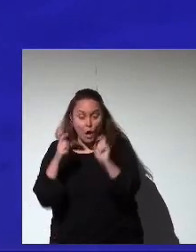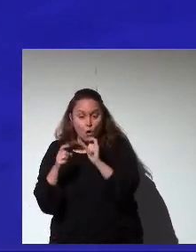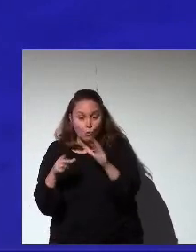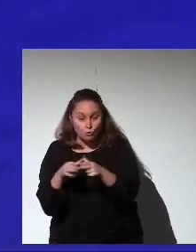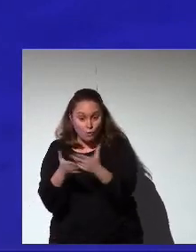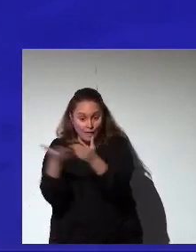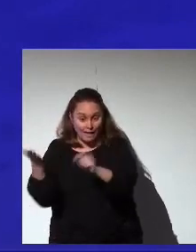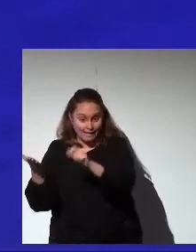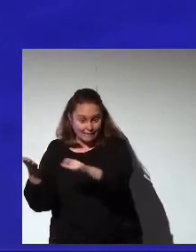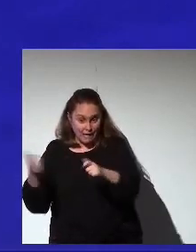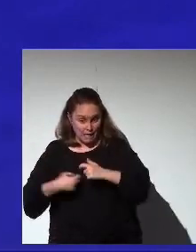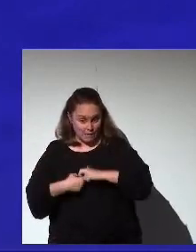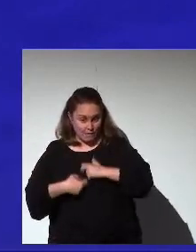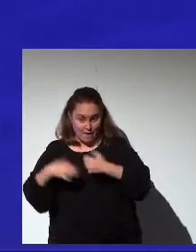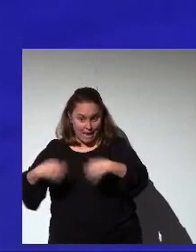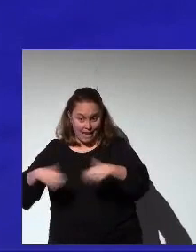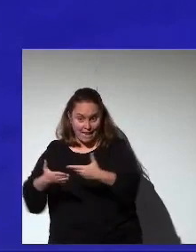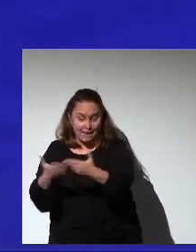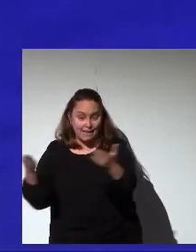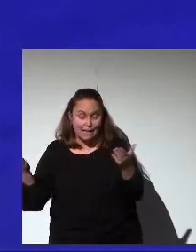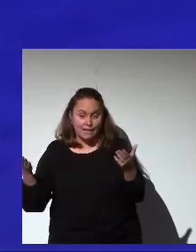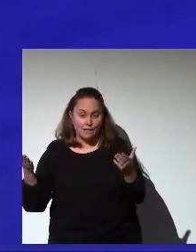sociedad civil pueda